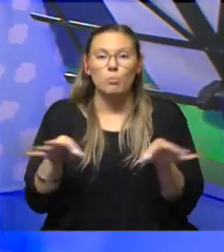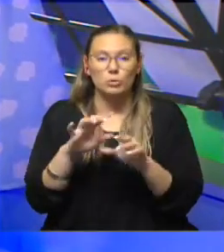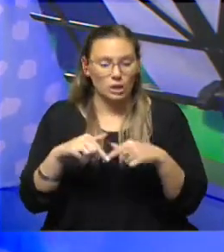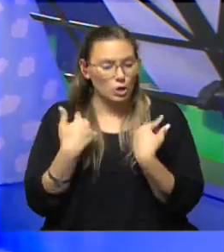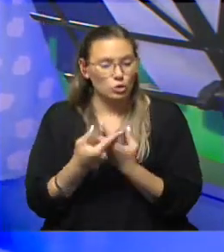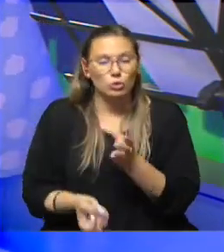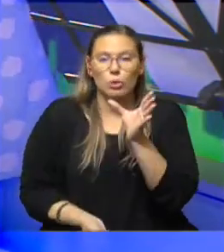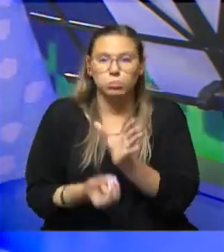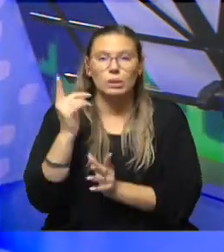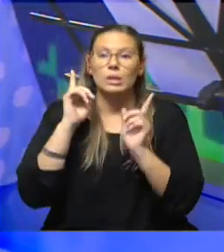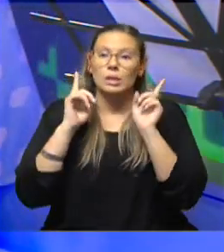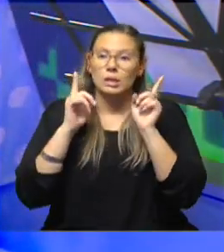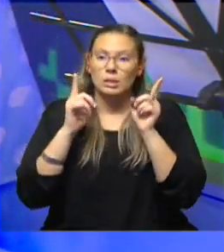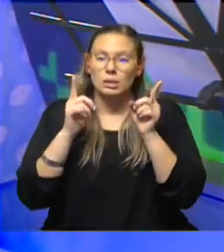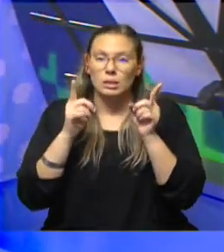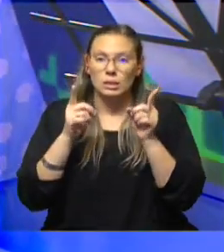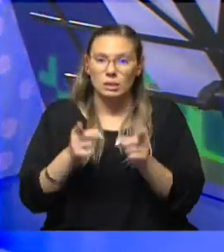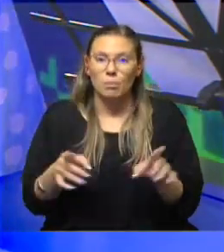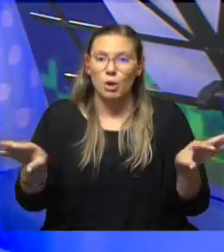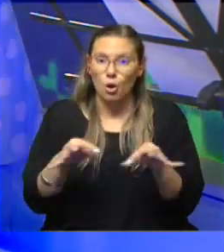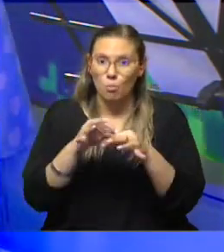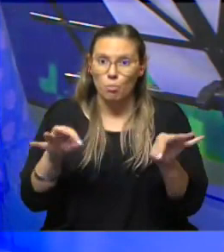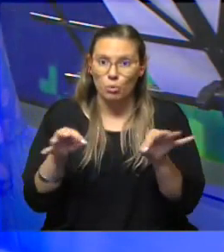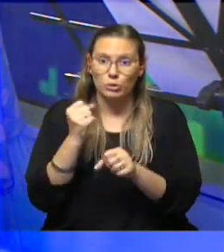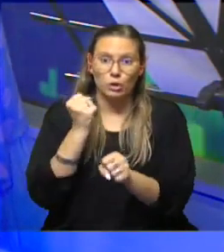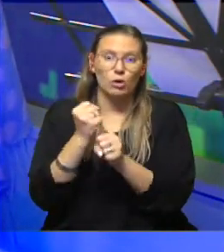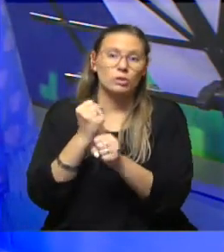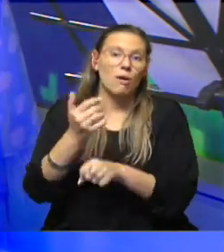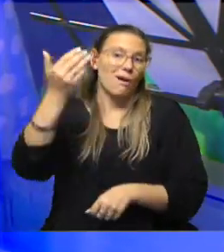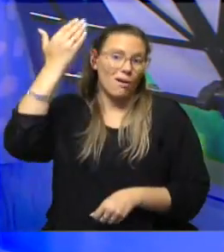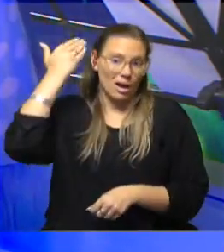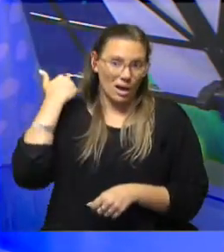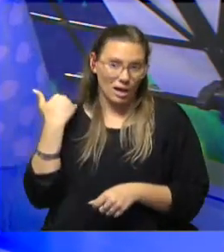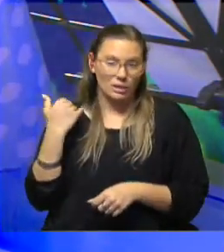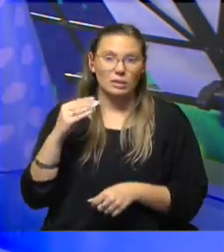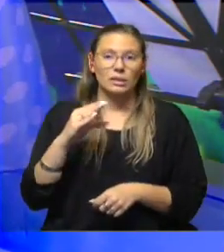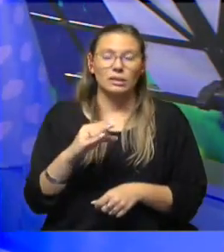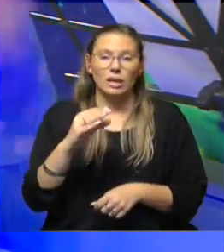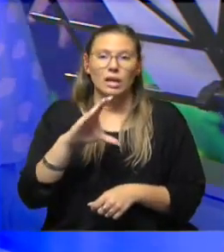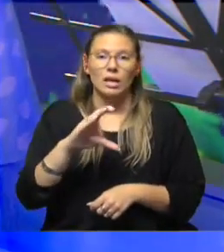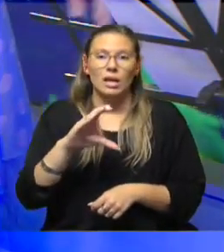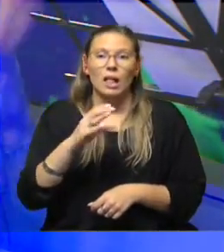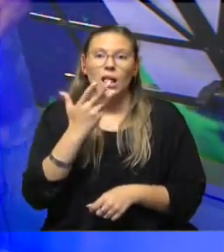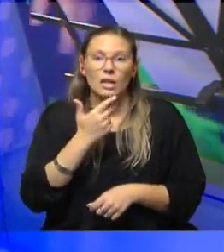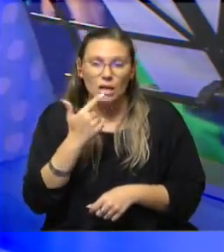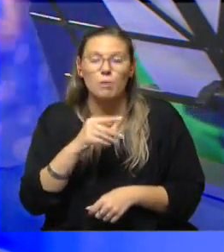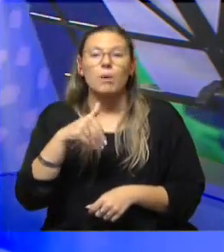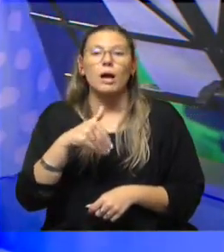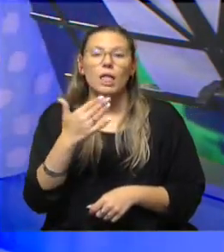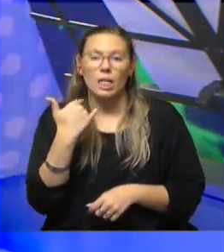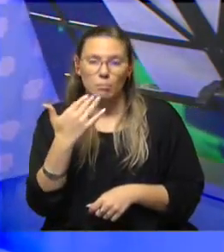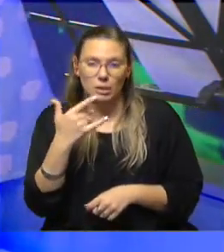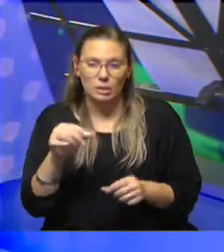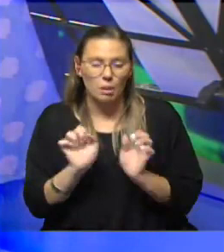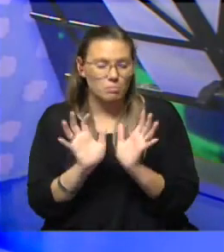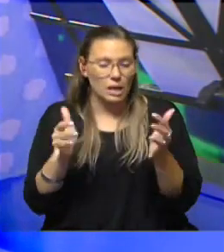nuestras, y va a tener también músicas de nuestros trabajos anteriores, uh-huh, de Crema y de No me da la menta, lo que hicimos en